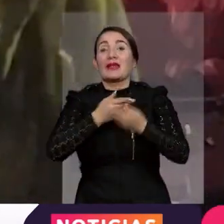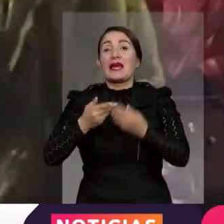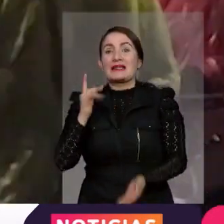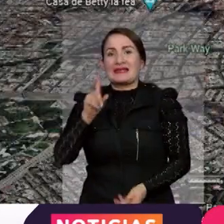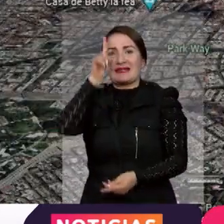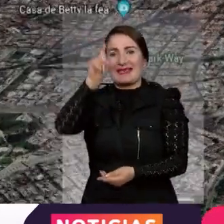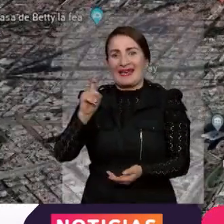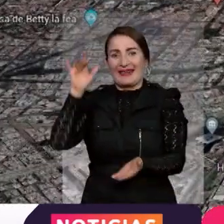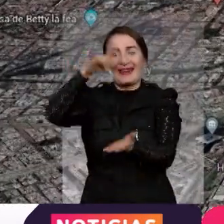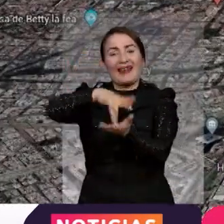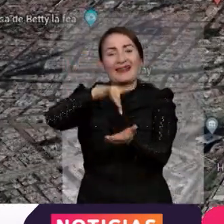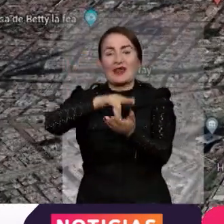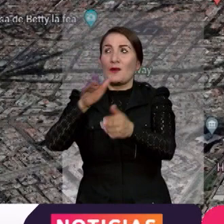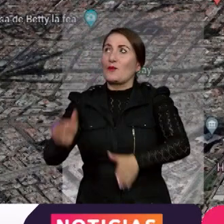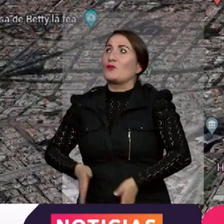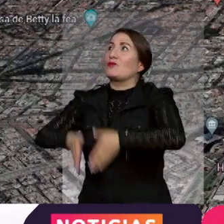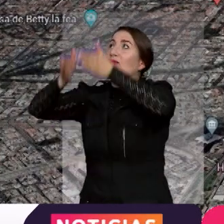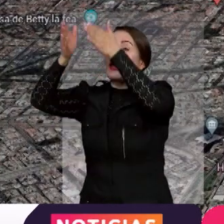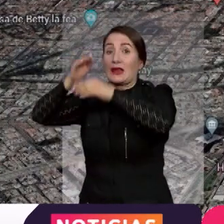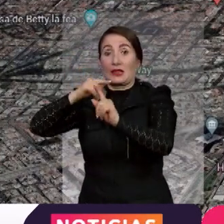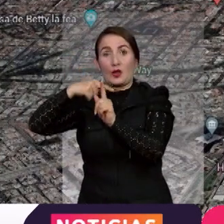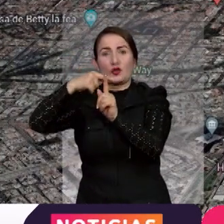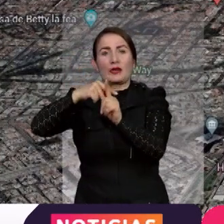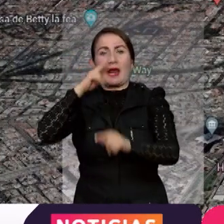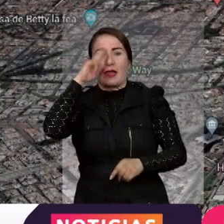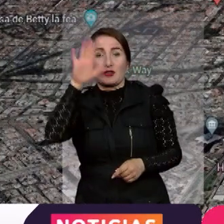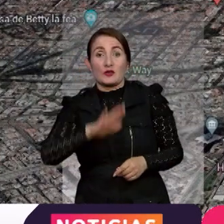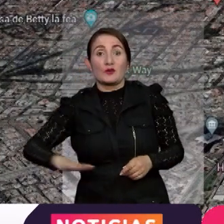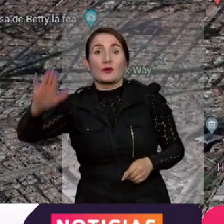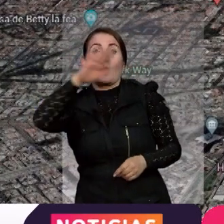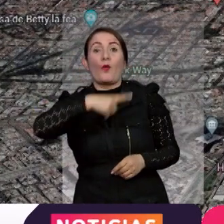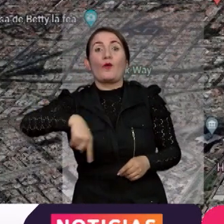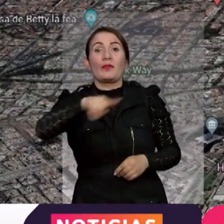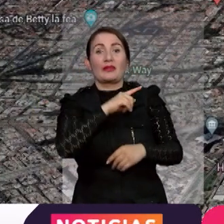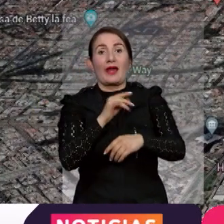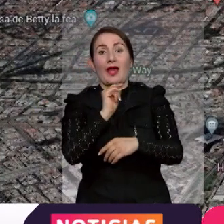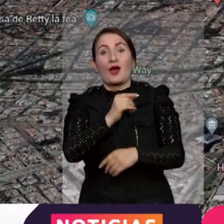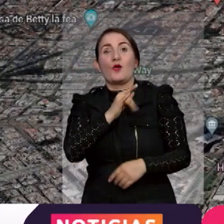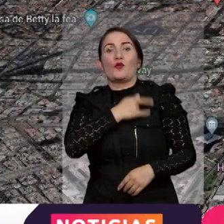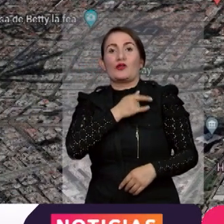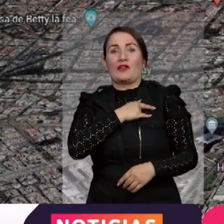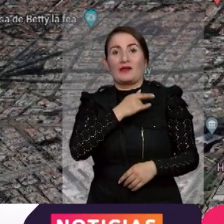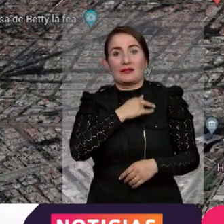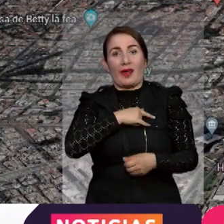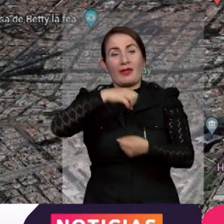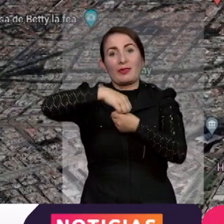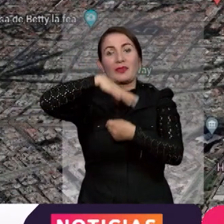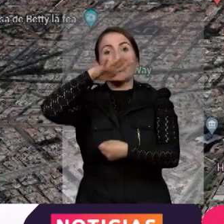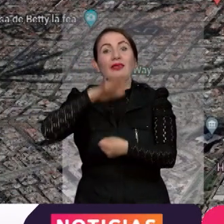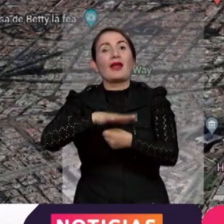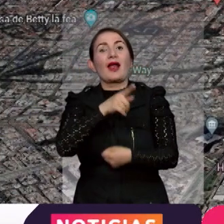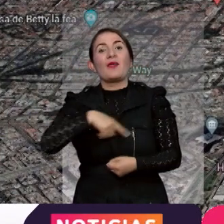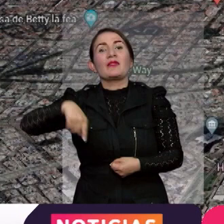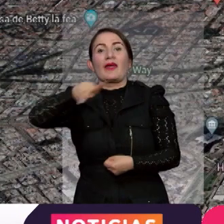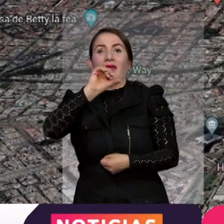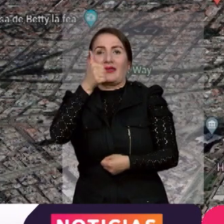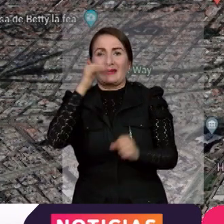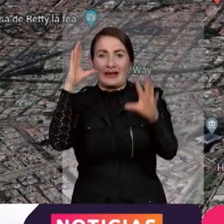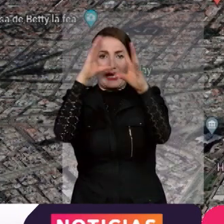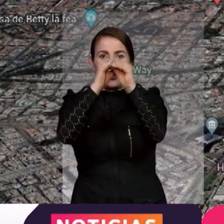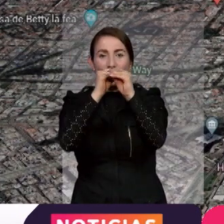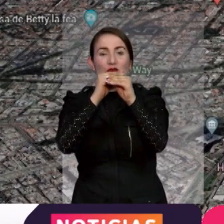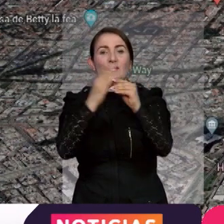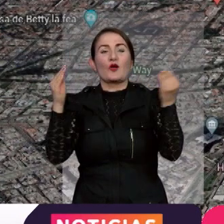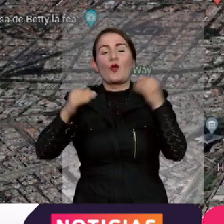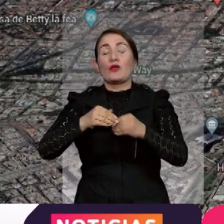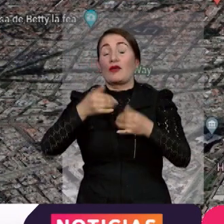tarde en la Torre del Reloj del Parque Nacional, pasa por la sede Vívero de la Universidad Distrital y termina a las 10 de la noche en el Santuario